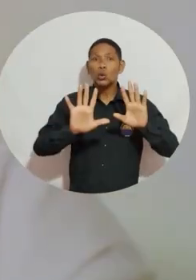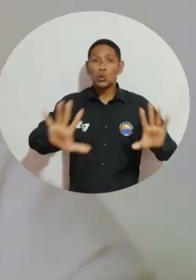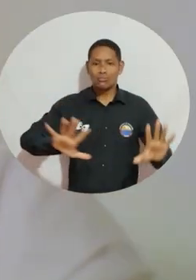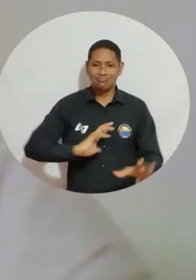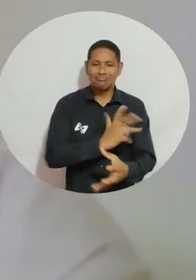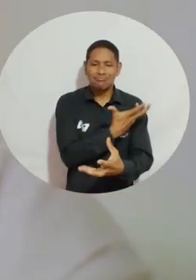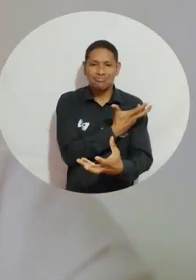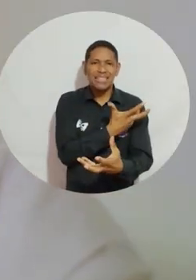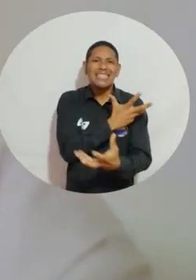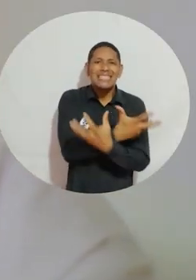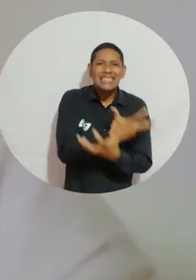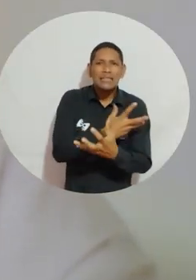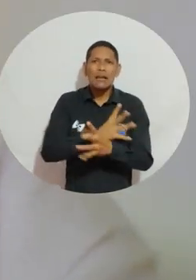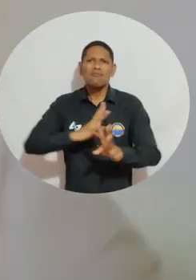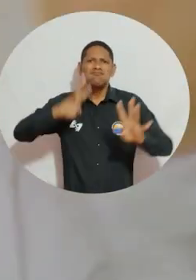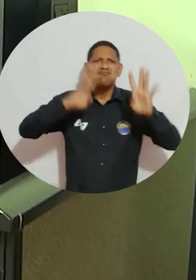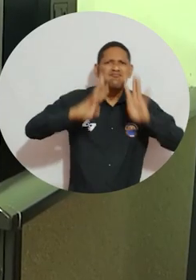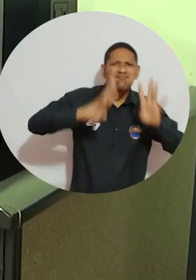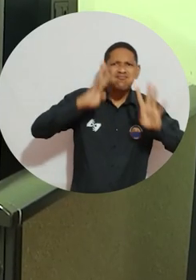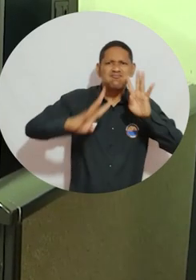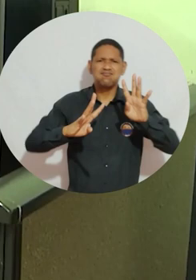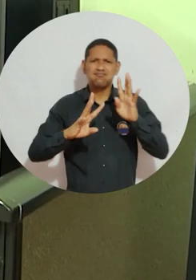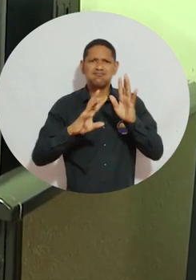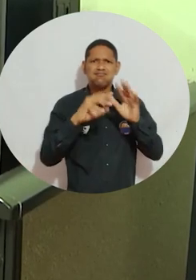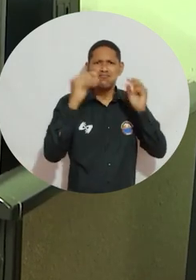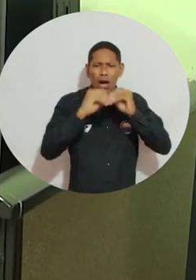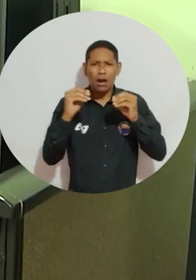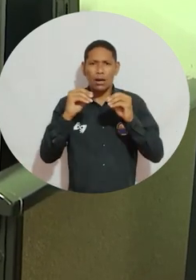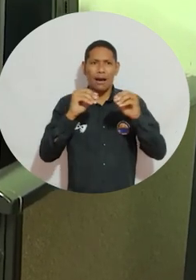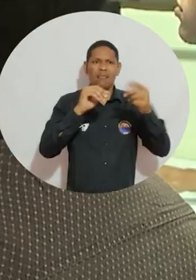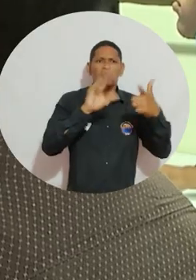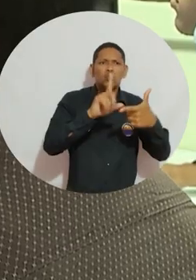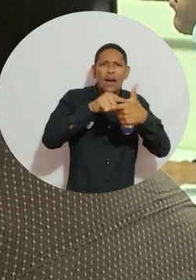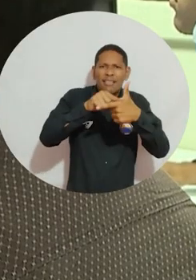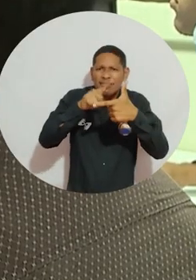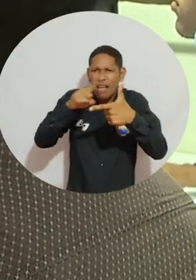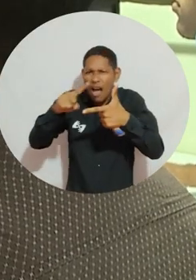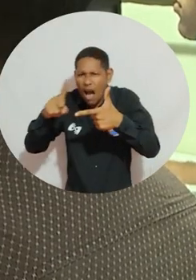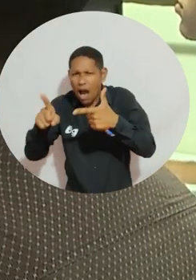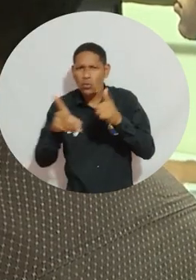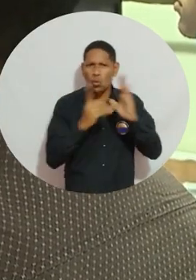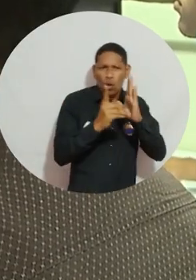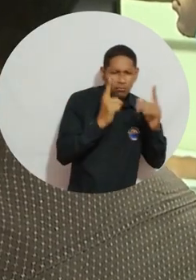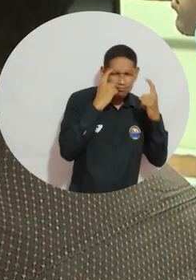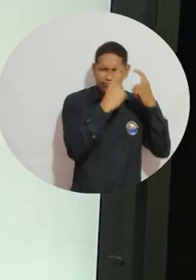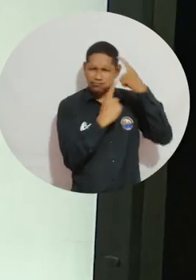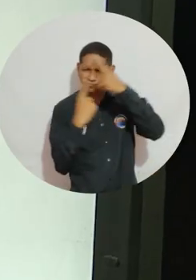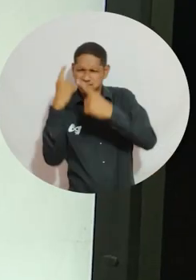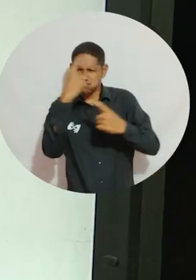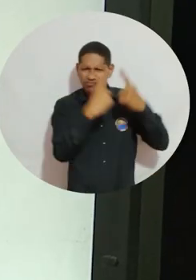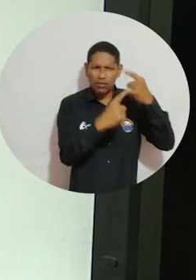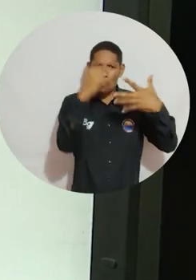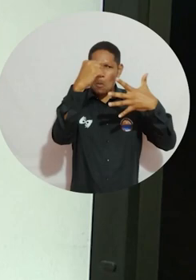temáticas relacionadas con la ciencia de imágenes, nuevas tecnologías para el desarrollo de aplicaciones, análisis de datos a partir del